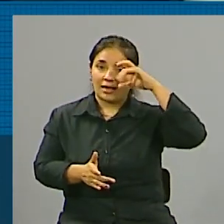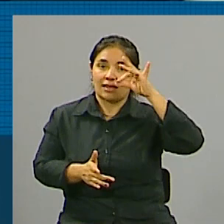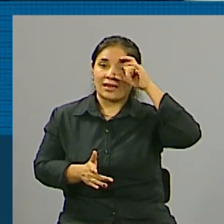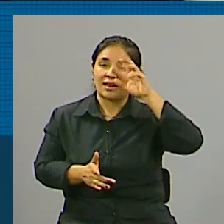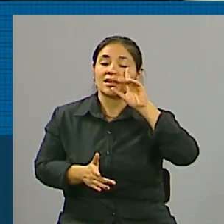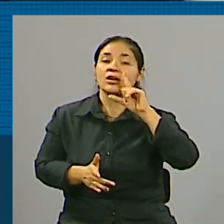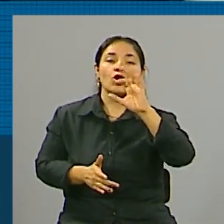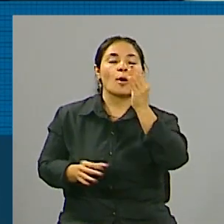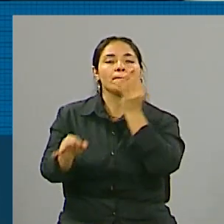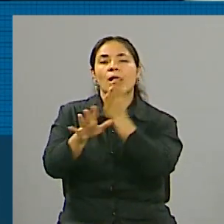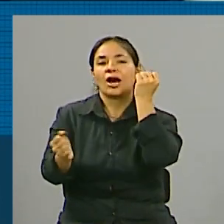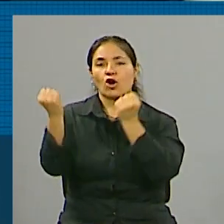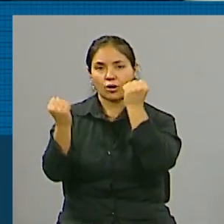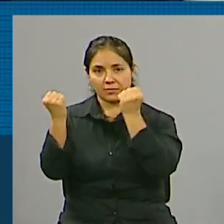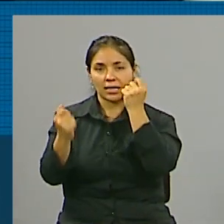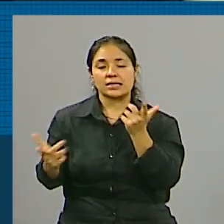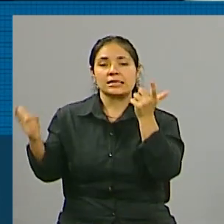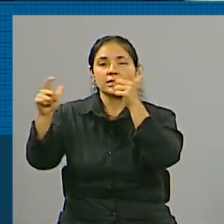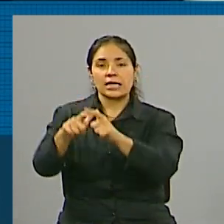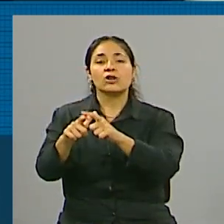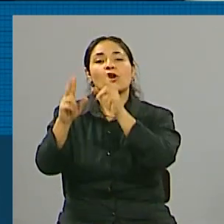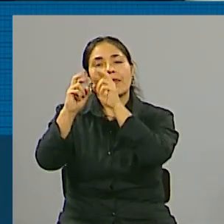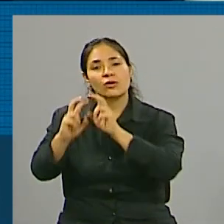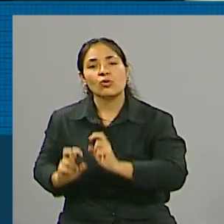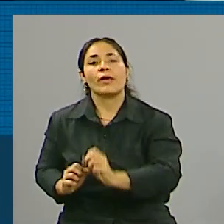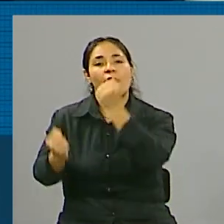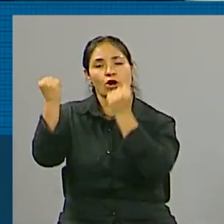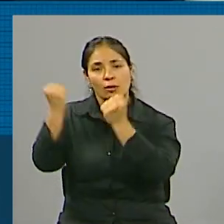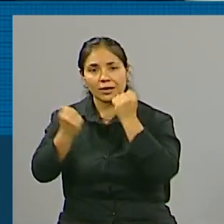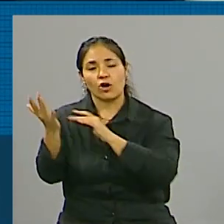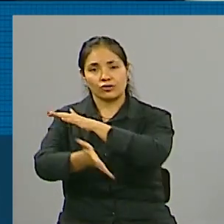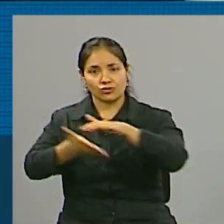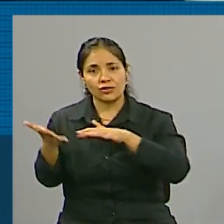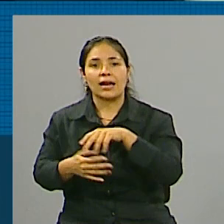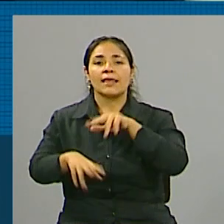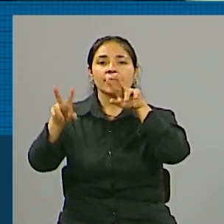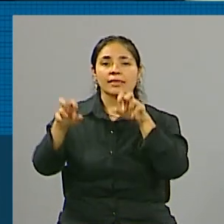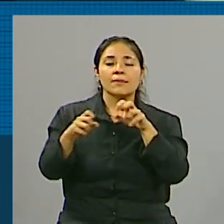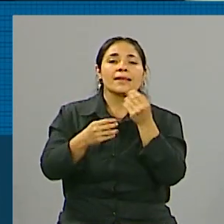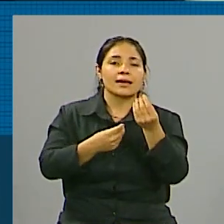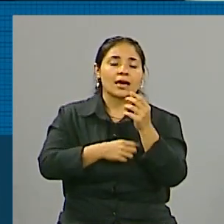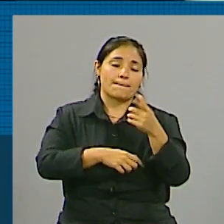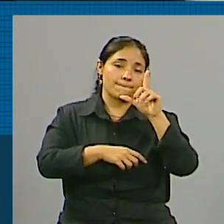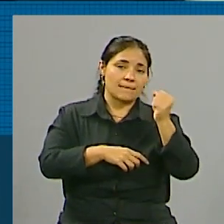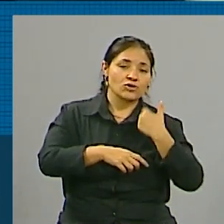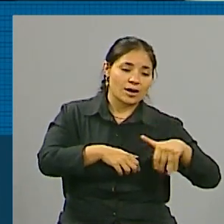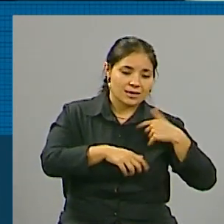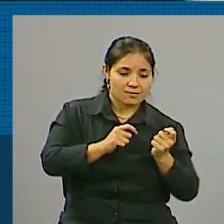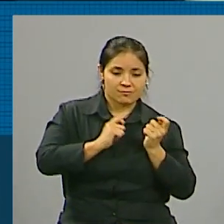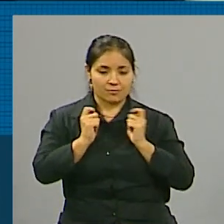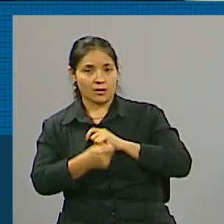del Centro de Estudios Económicos y Sociales, hablando de dolarización y, por supuesto, vamos a seguir hablando de este tema